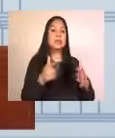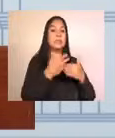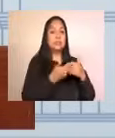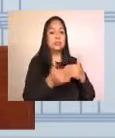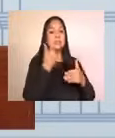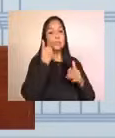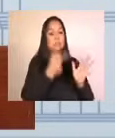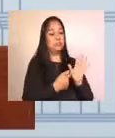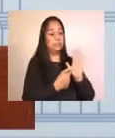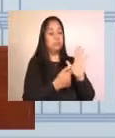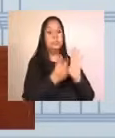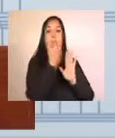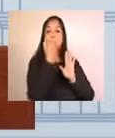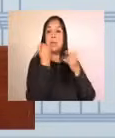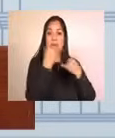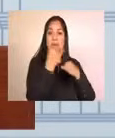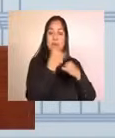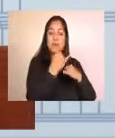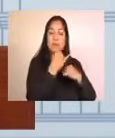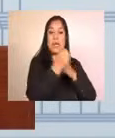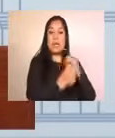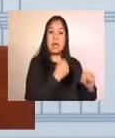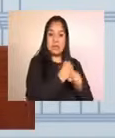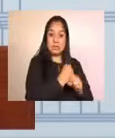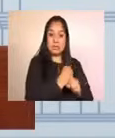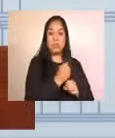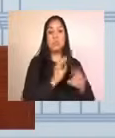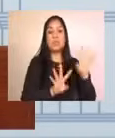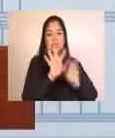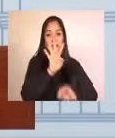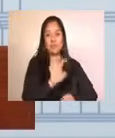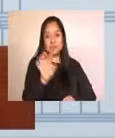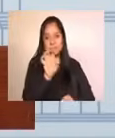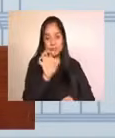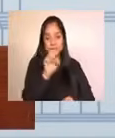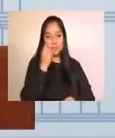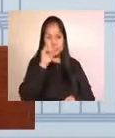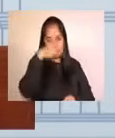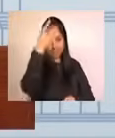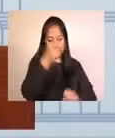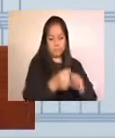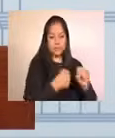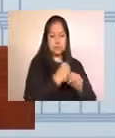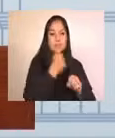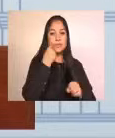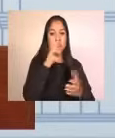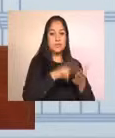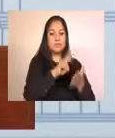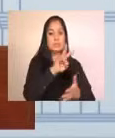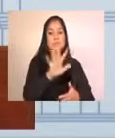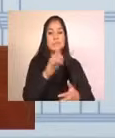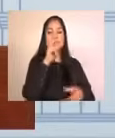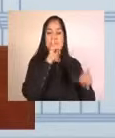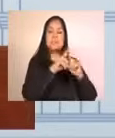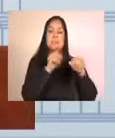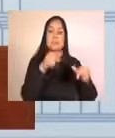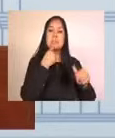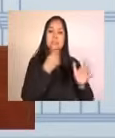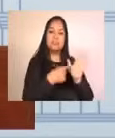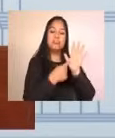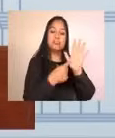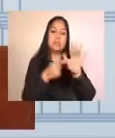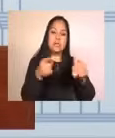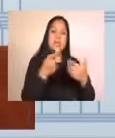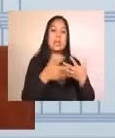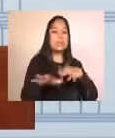informe anual del 14 de enero. Les estaremos anticipando pues las actividades que van a realizarse